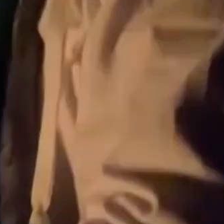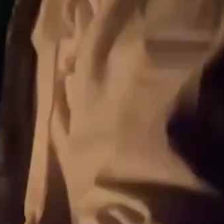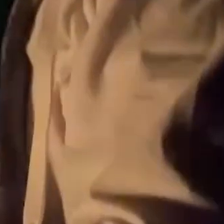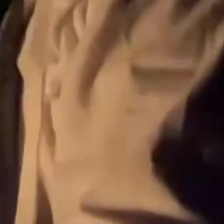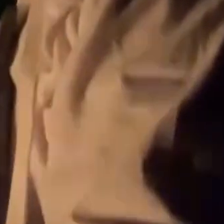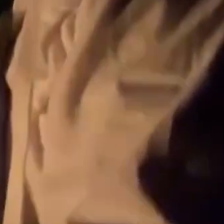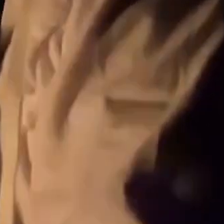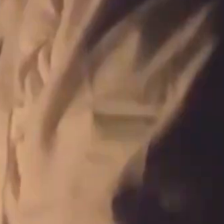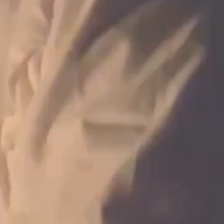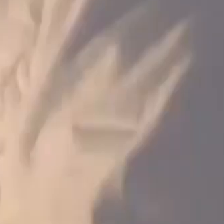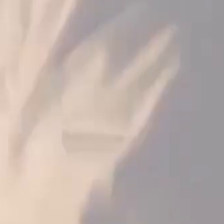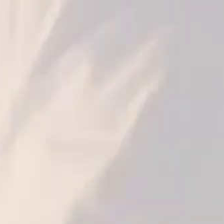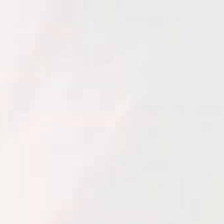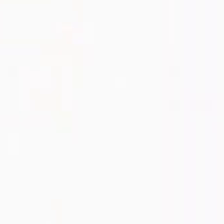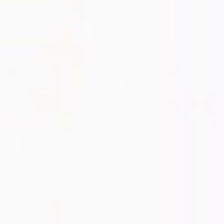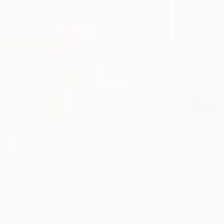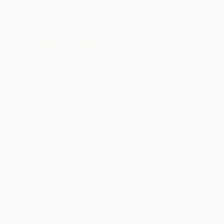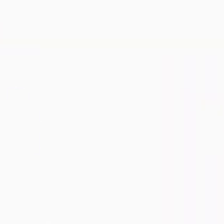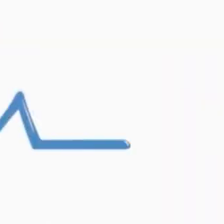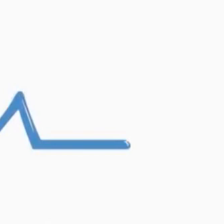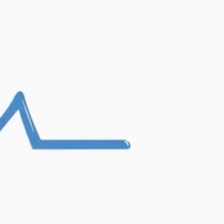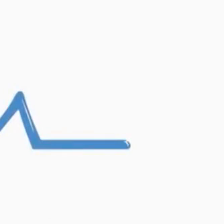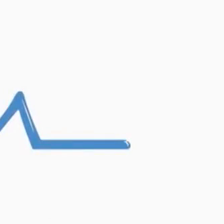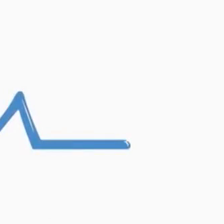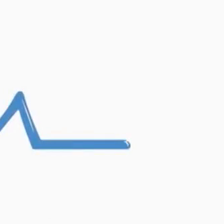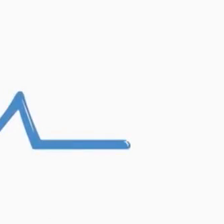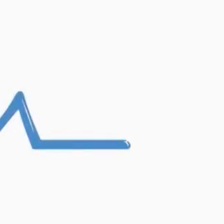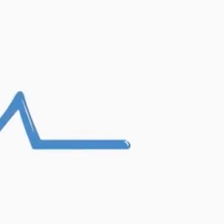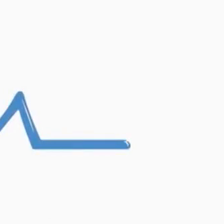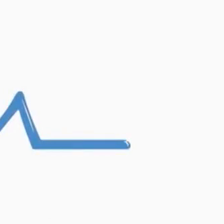Tranquilo, con el viento y las